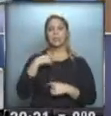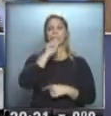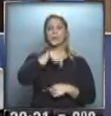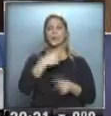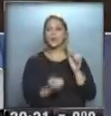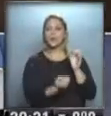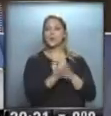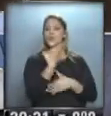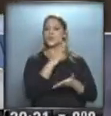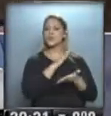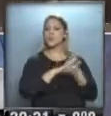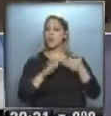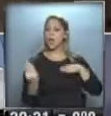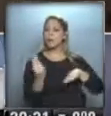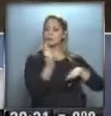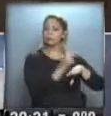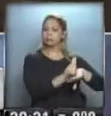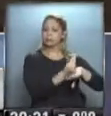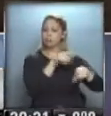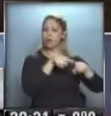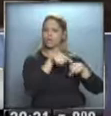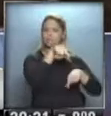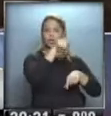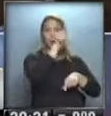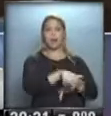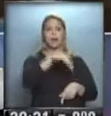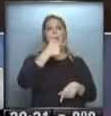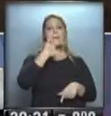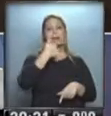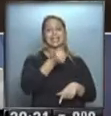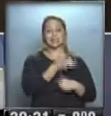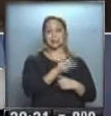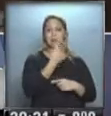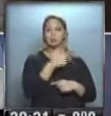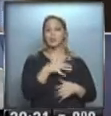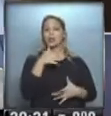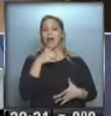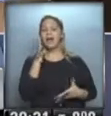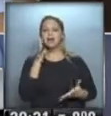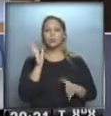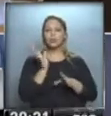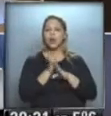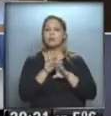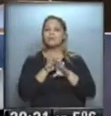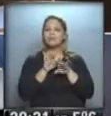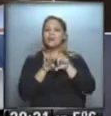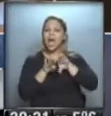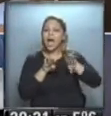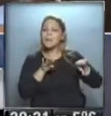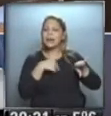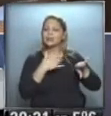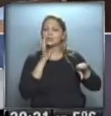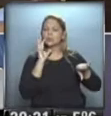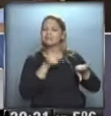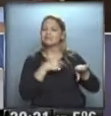surgimiento de una nueva estrella en el firmamento político que es el de Sergio Massa, pero ha quedado como relegado la cuestión